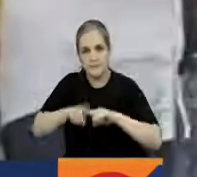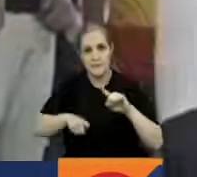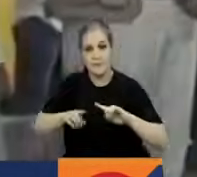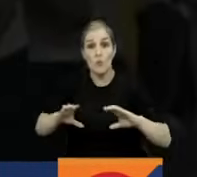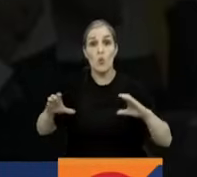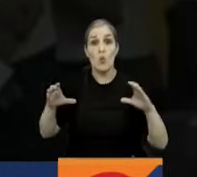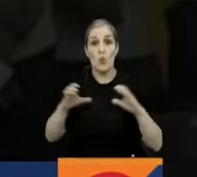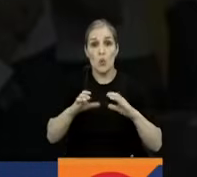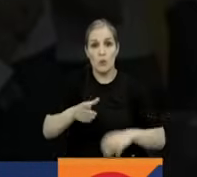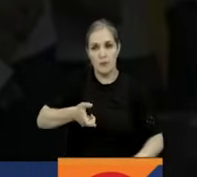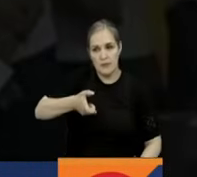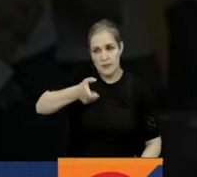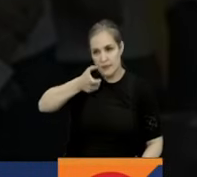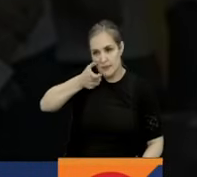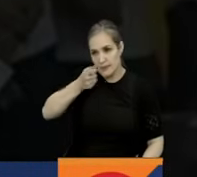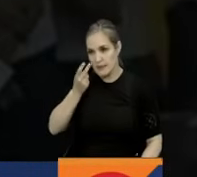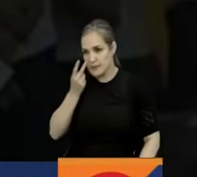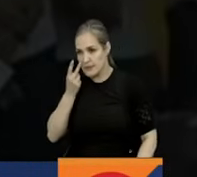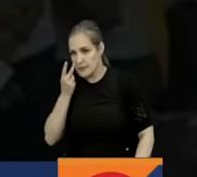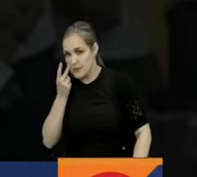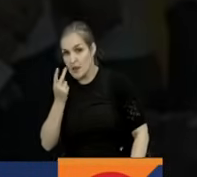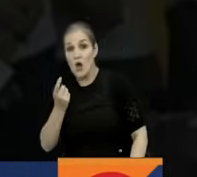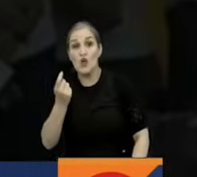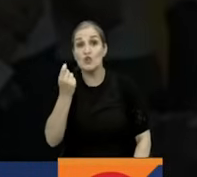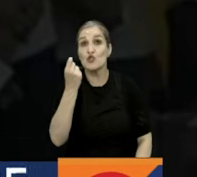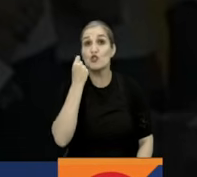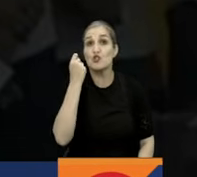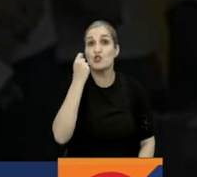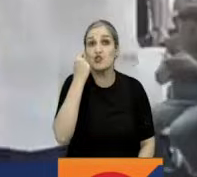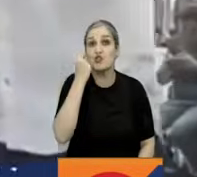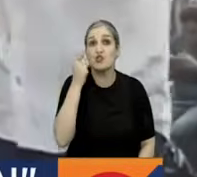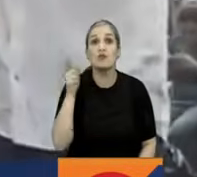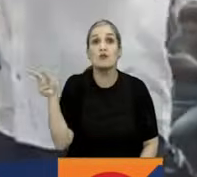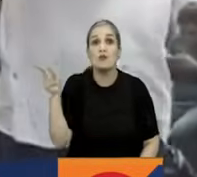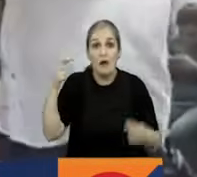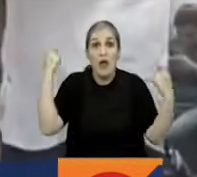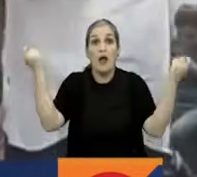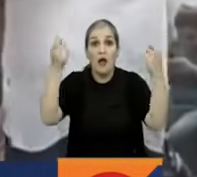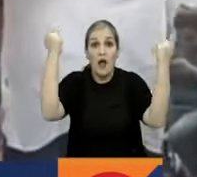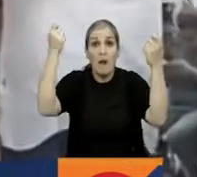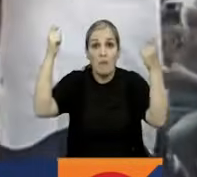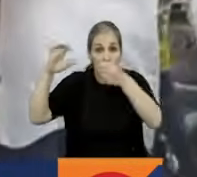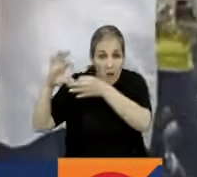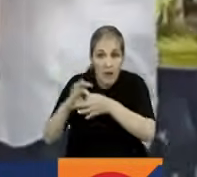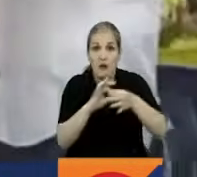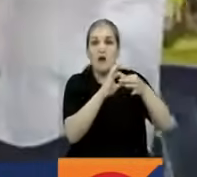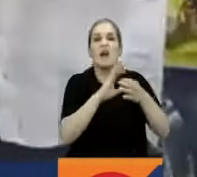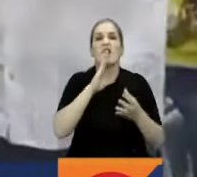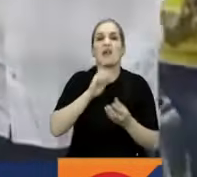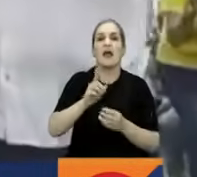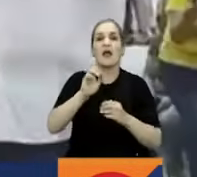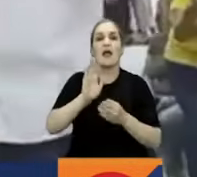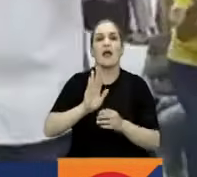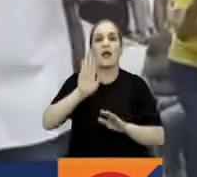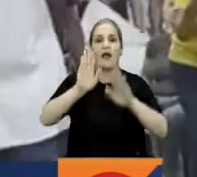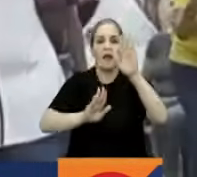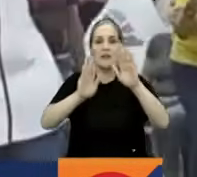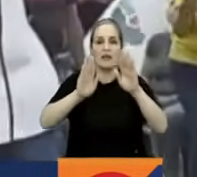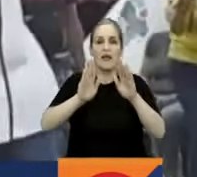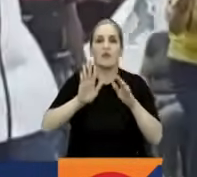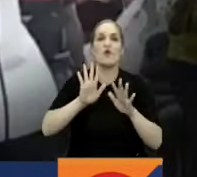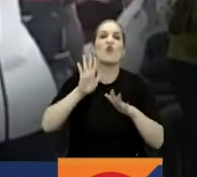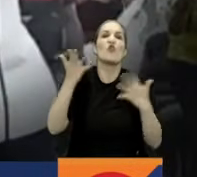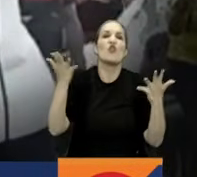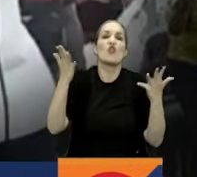lo tienen monitoreado y recientemente está haciendo política a favor del candidato liberal a la alcaldía de la capital